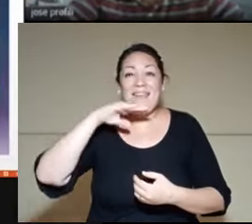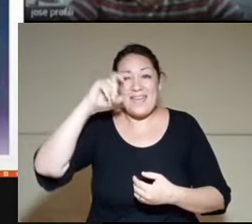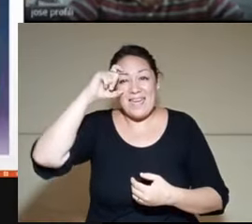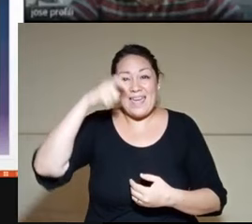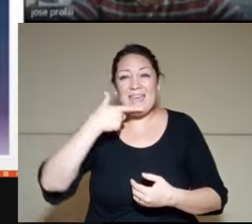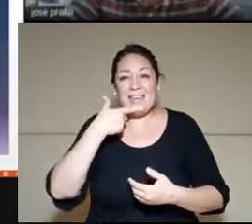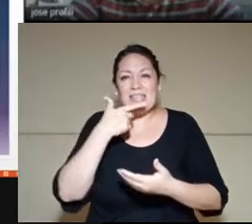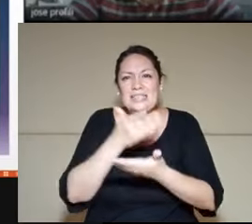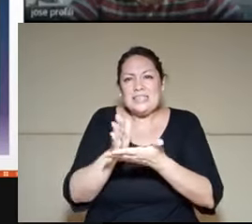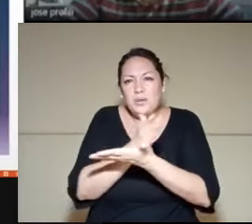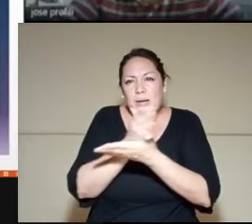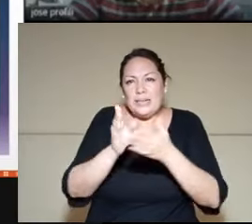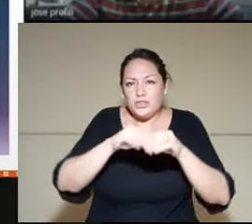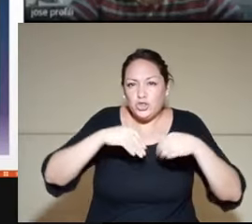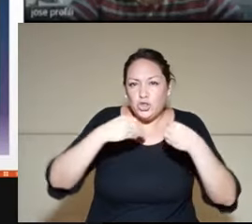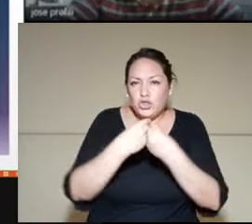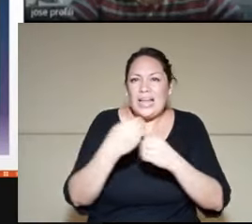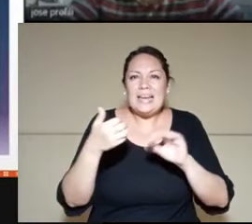ejes.